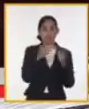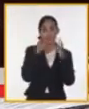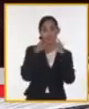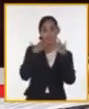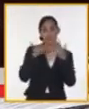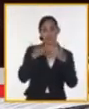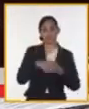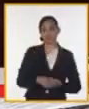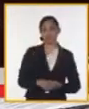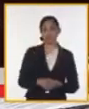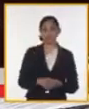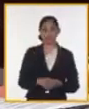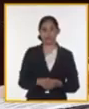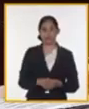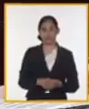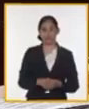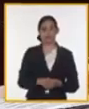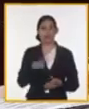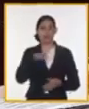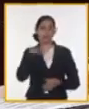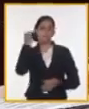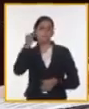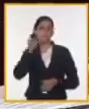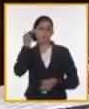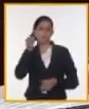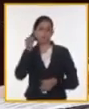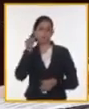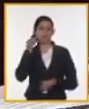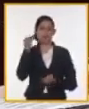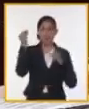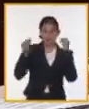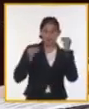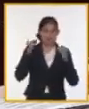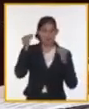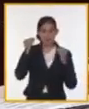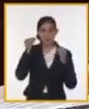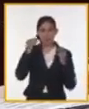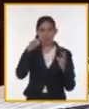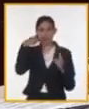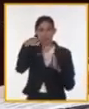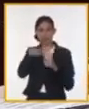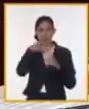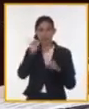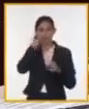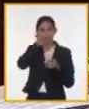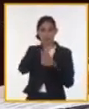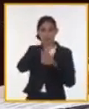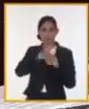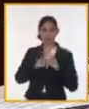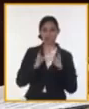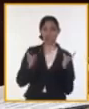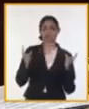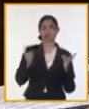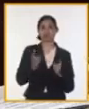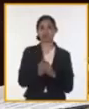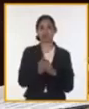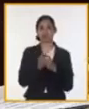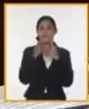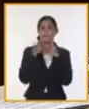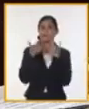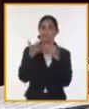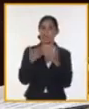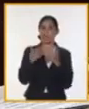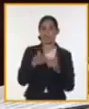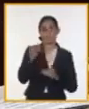causas. Yo creo que al hacer un análisis objetivo e integral de por dónde transita el sector